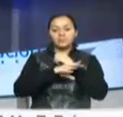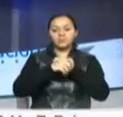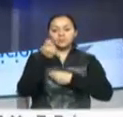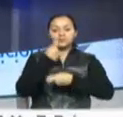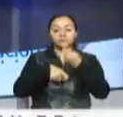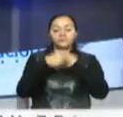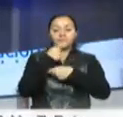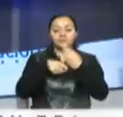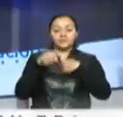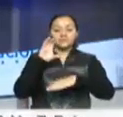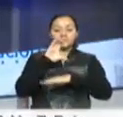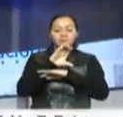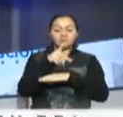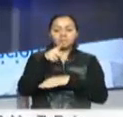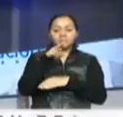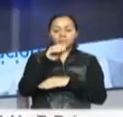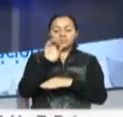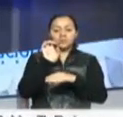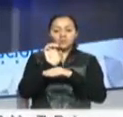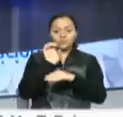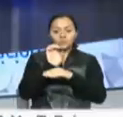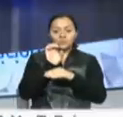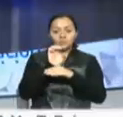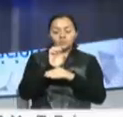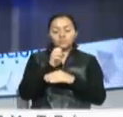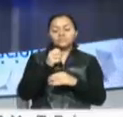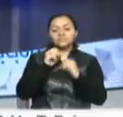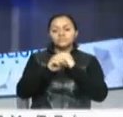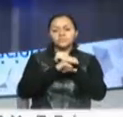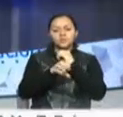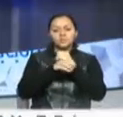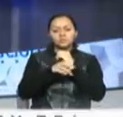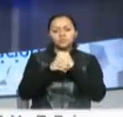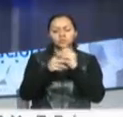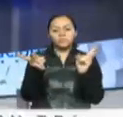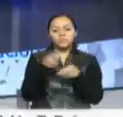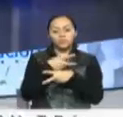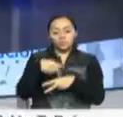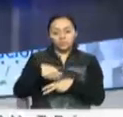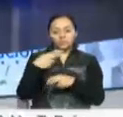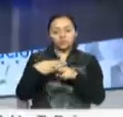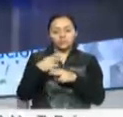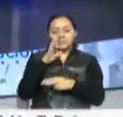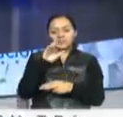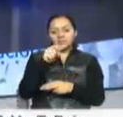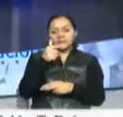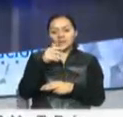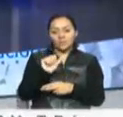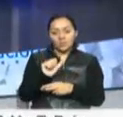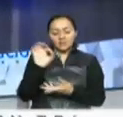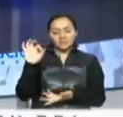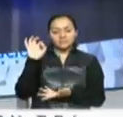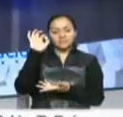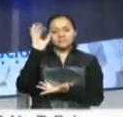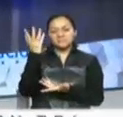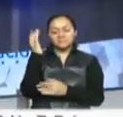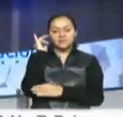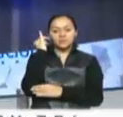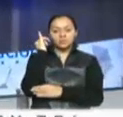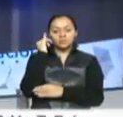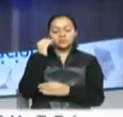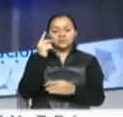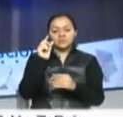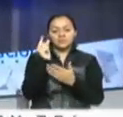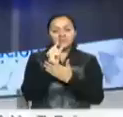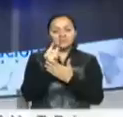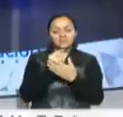e Inversiones ProEcuador promocionó la tagua ecuatoriana en un evento dirigido a los principales representantes de la industria de diseño de